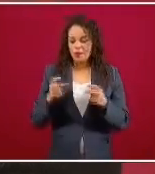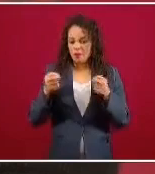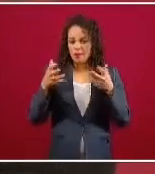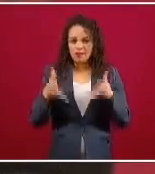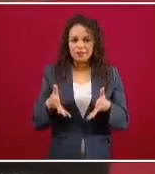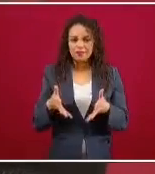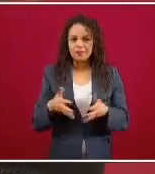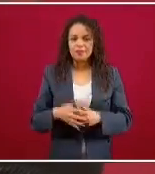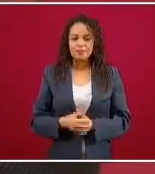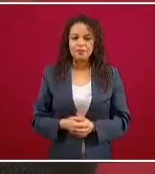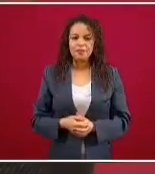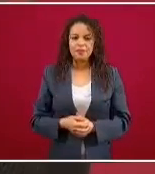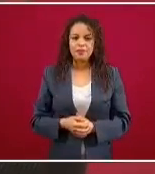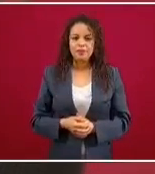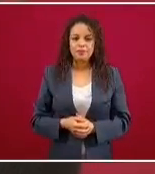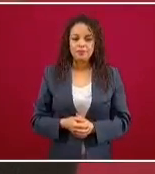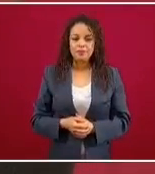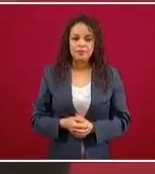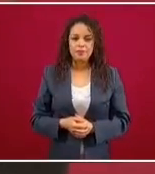cuando